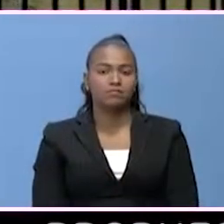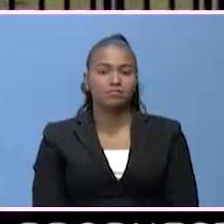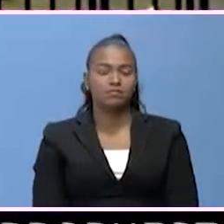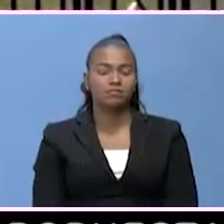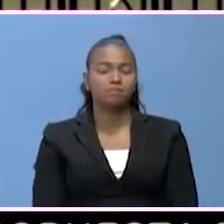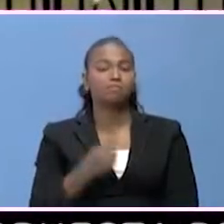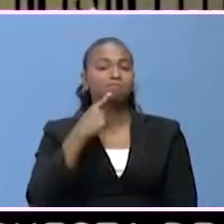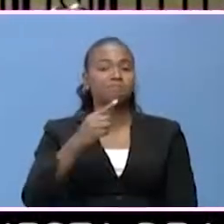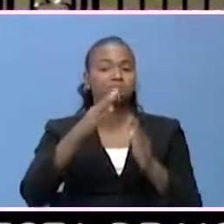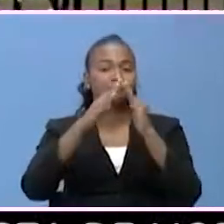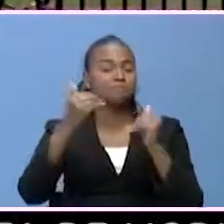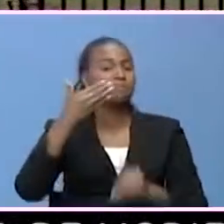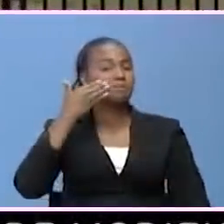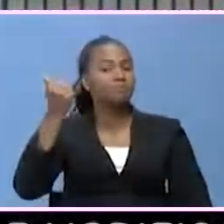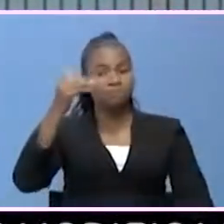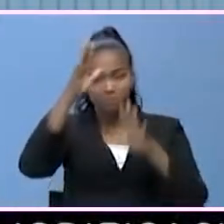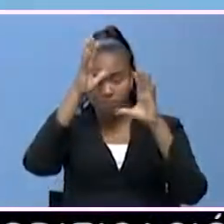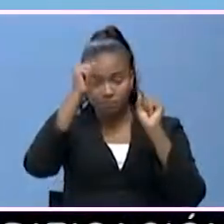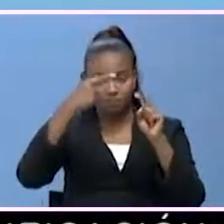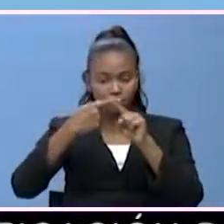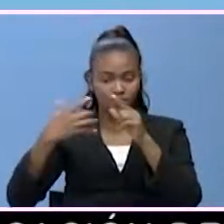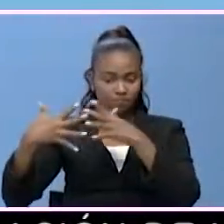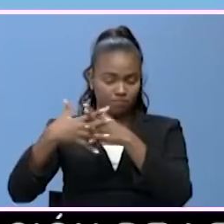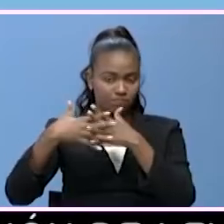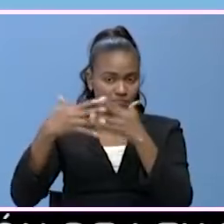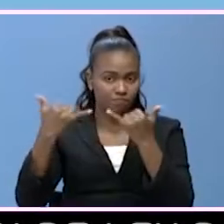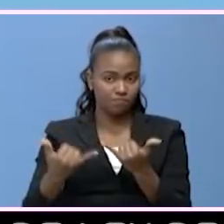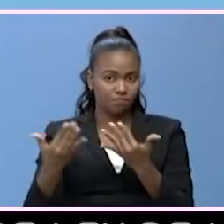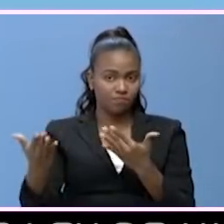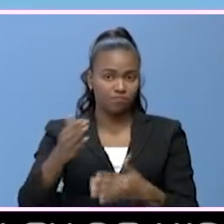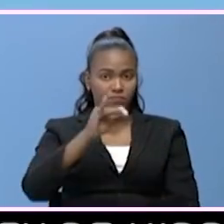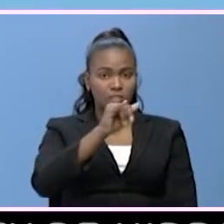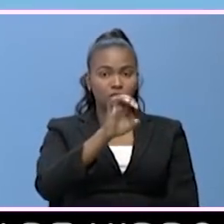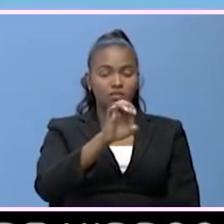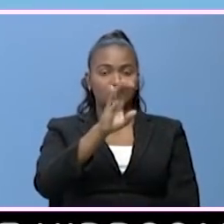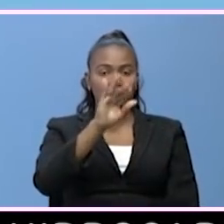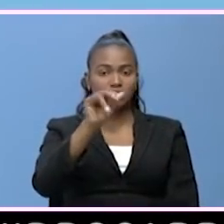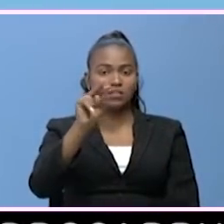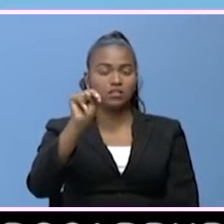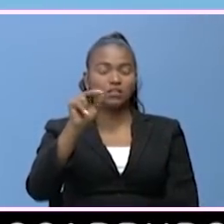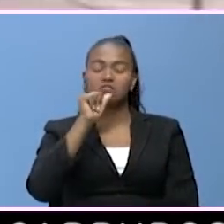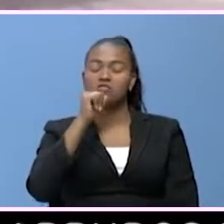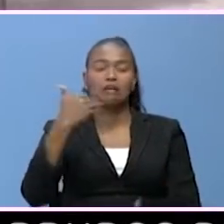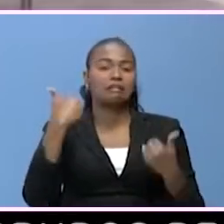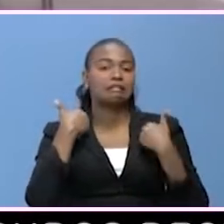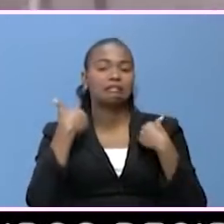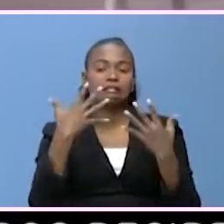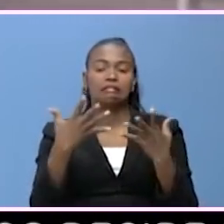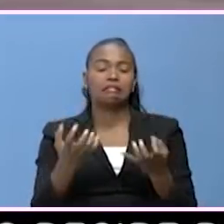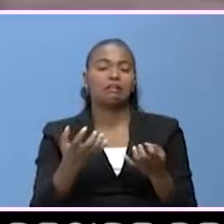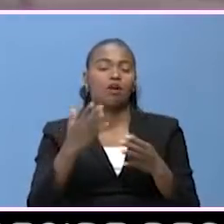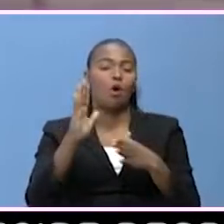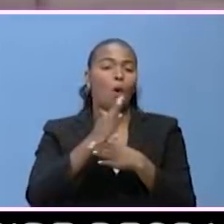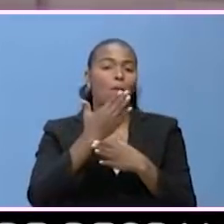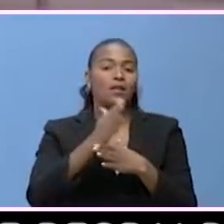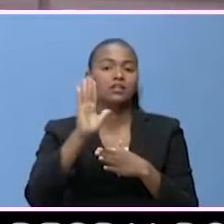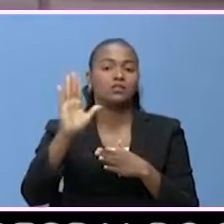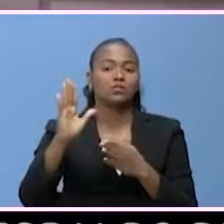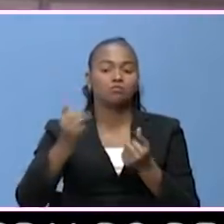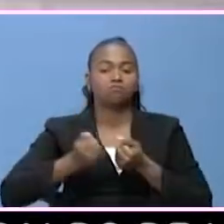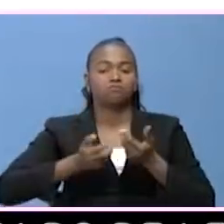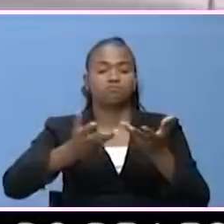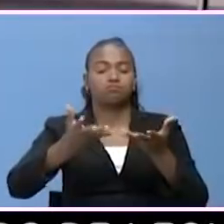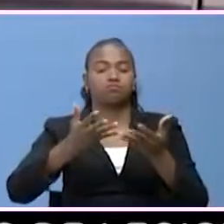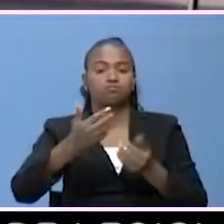Según la Casa Blanca, el presidente de los Estados Unidos, Joe Biden, no tiene intención de compartir el suministro